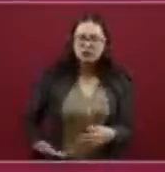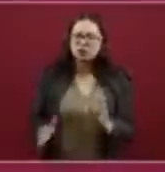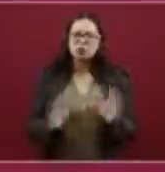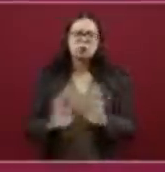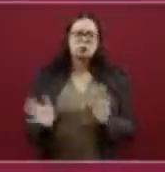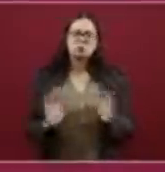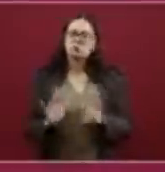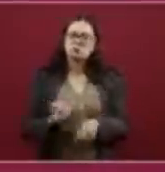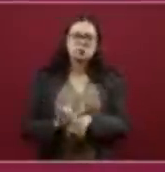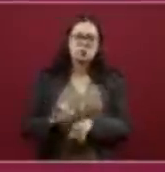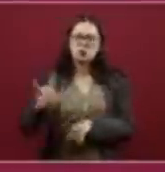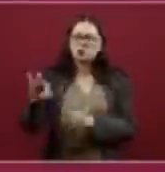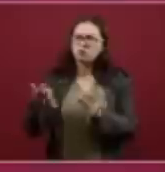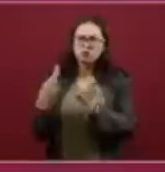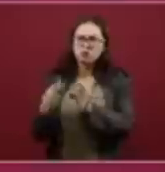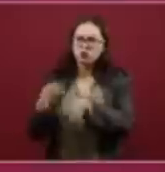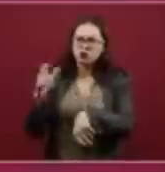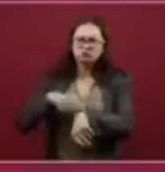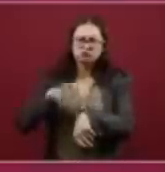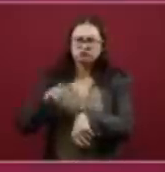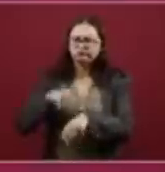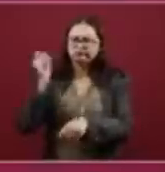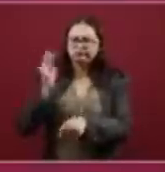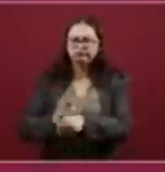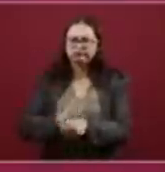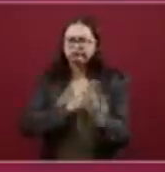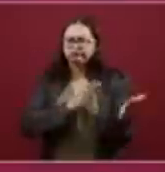afectar los vuelos y